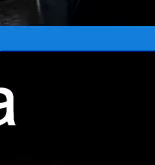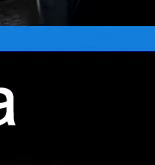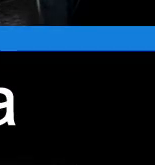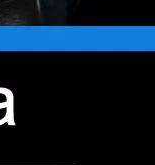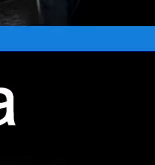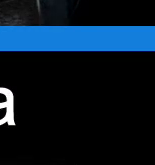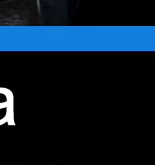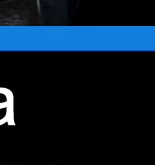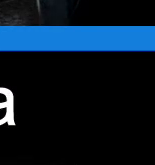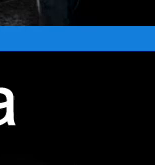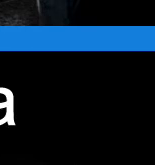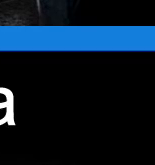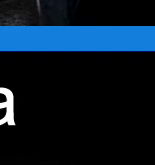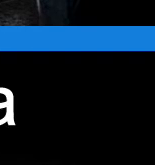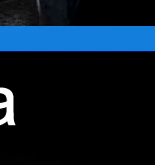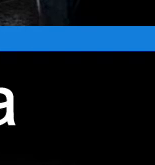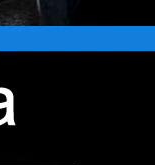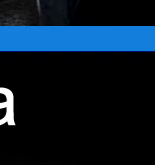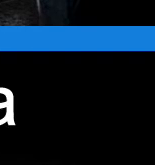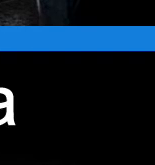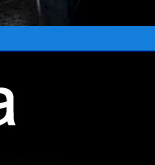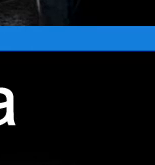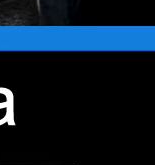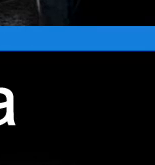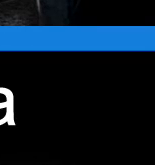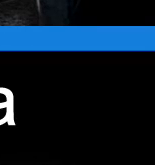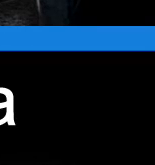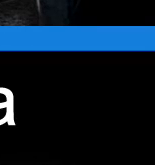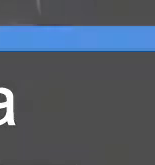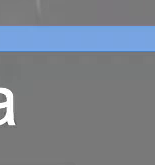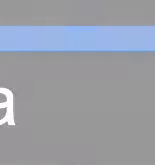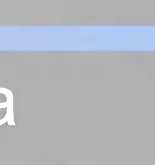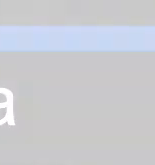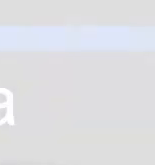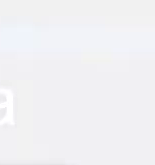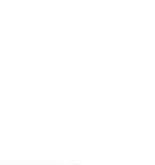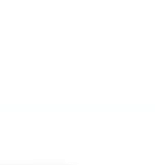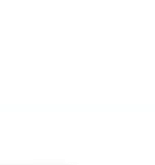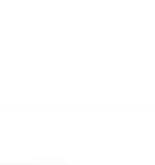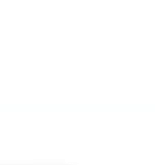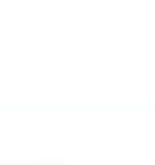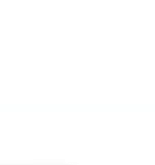Ya estás informado. No olvides darle like a este video y suscríbete a Escucha